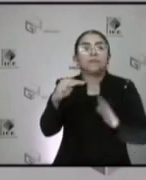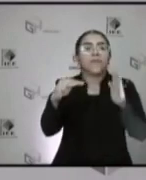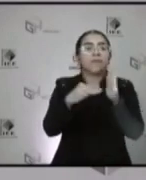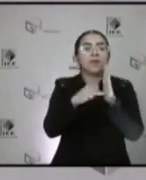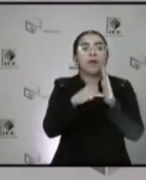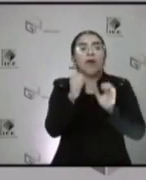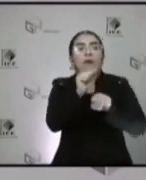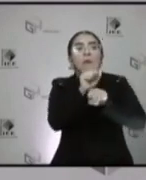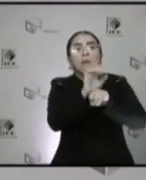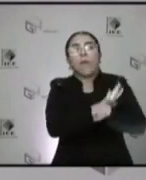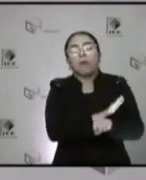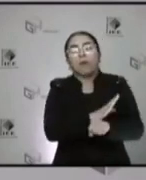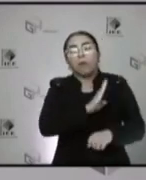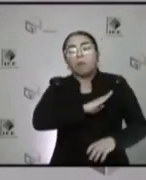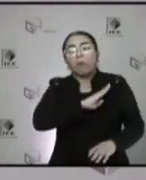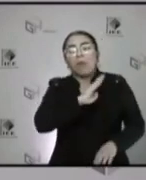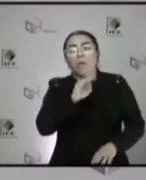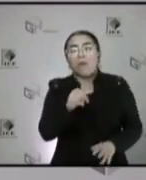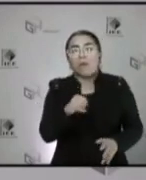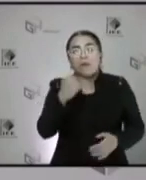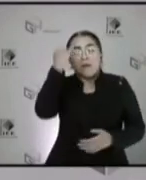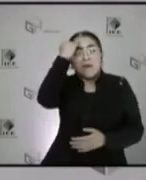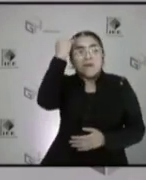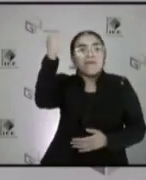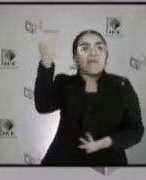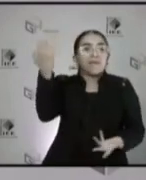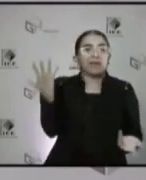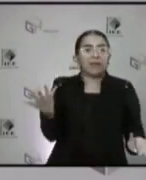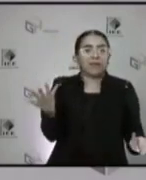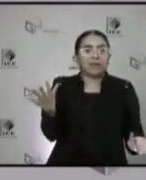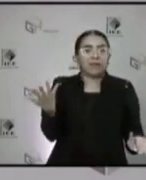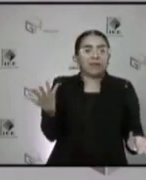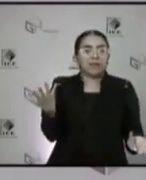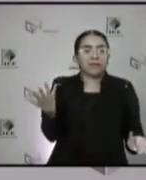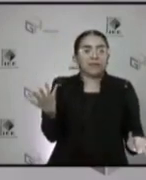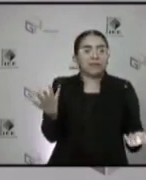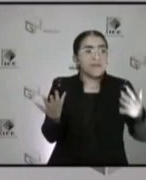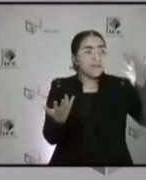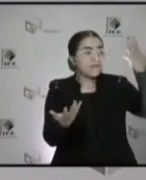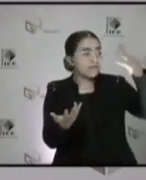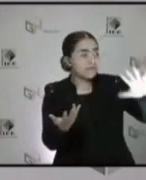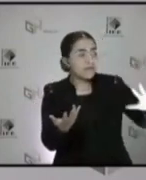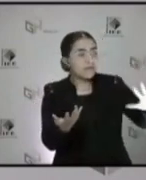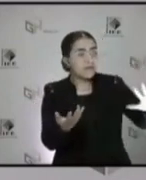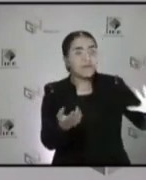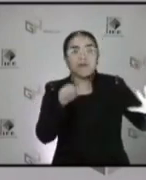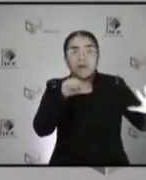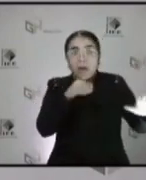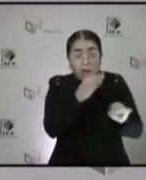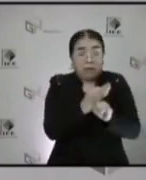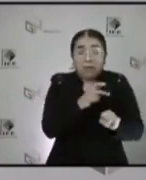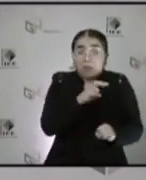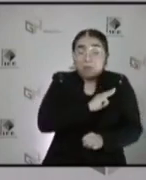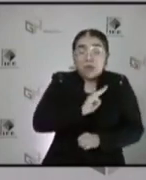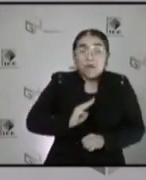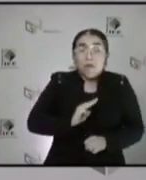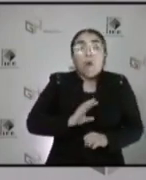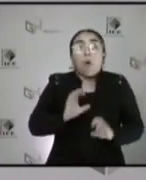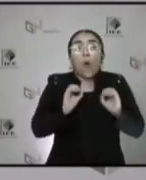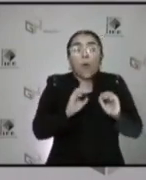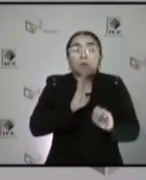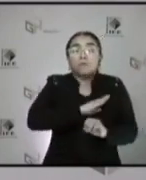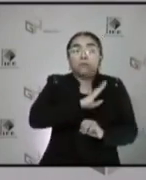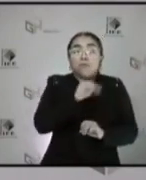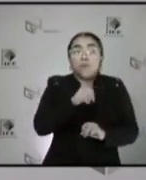COVID. Una idea sería 10 veces la población de este municipio, o que se muriera toda la población